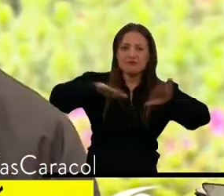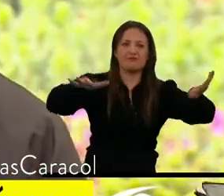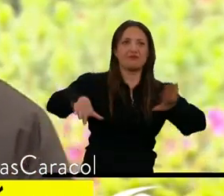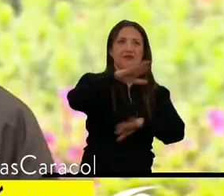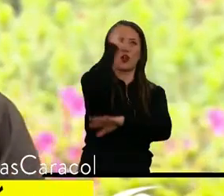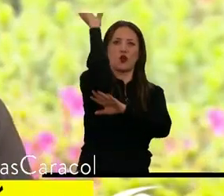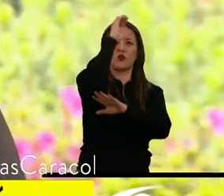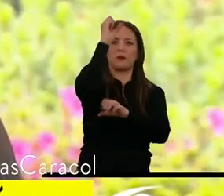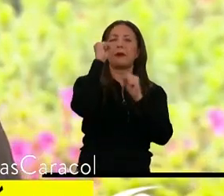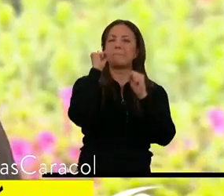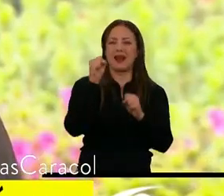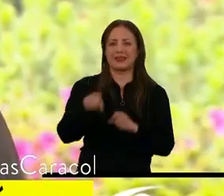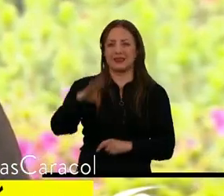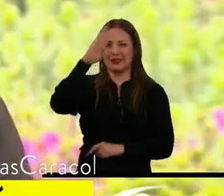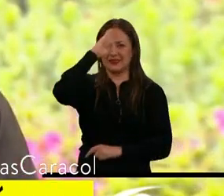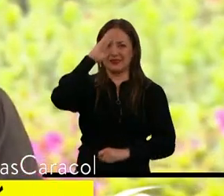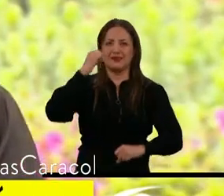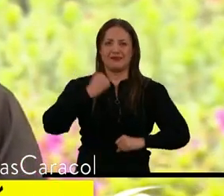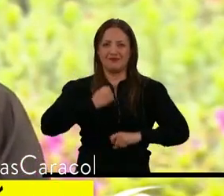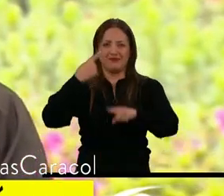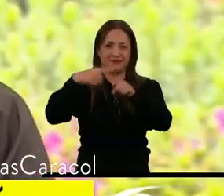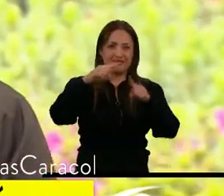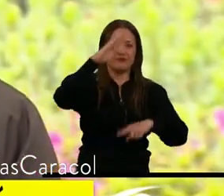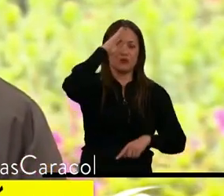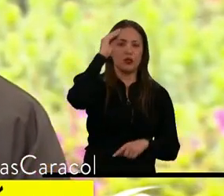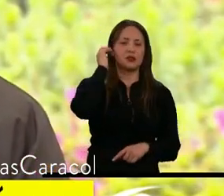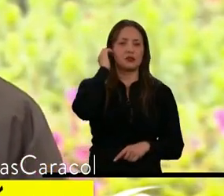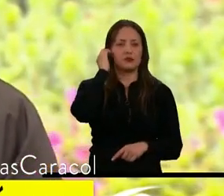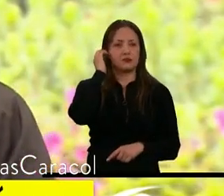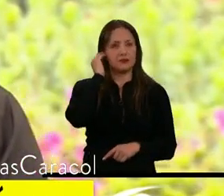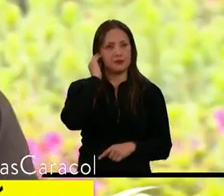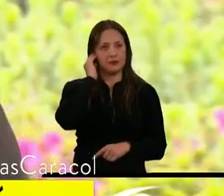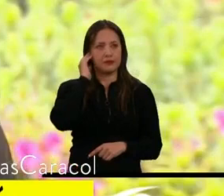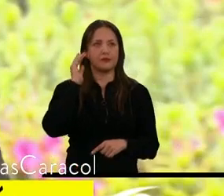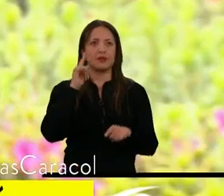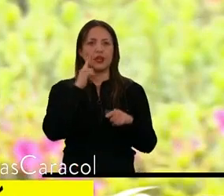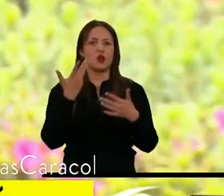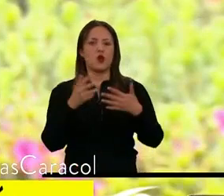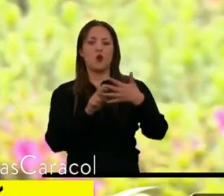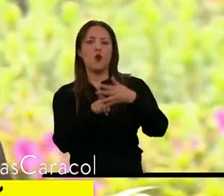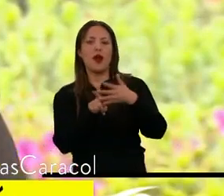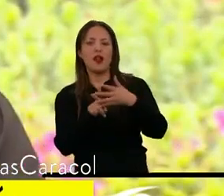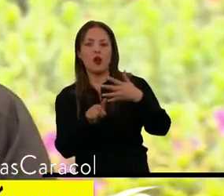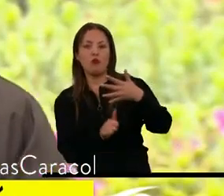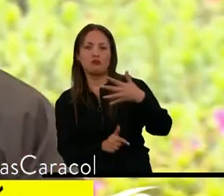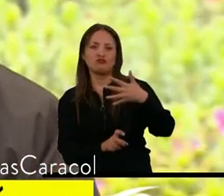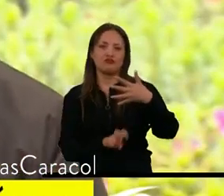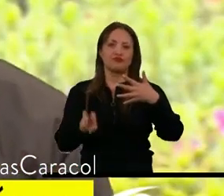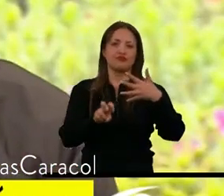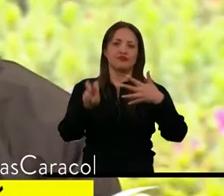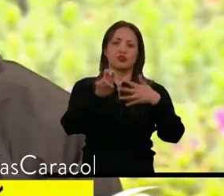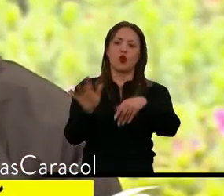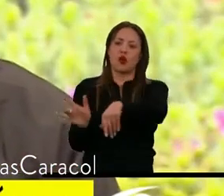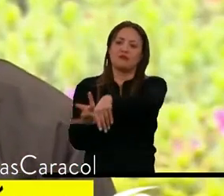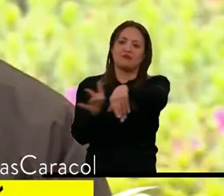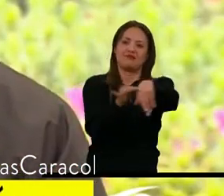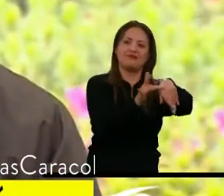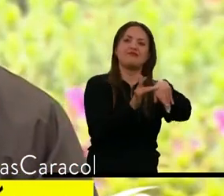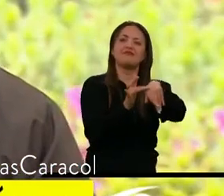la fuerza pública, es que va a haber una promoción y un incentivo para